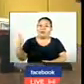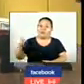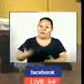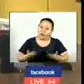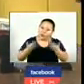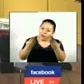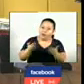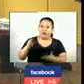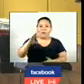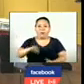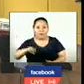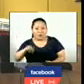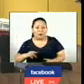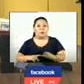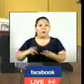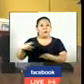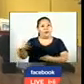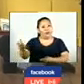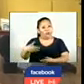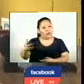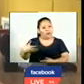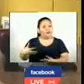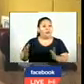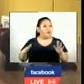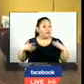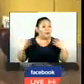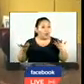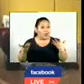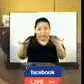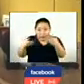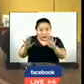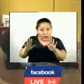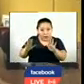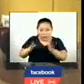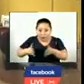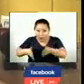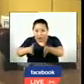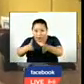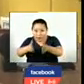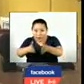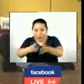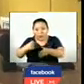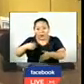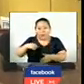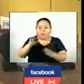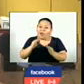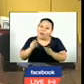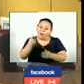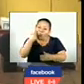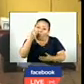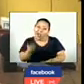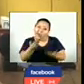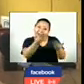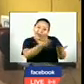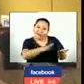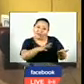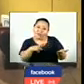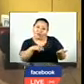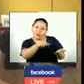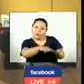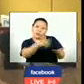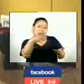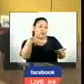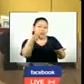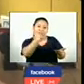los perritos a los gatitos de manera de que los que ya se ven a calle conseguirles un buen hogar que tengan una mejor salud